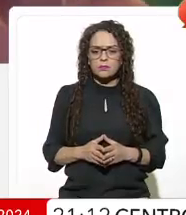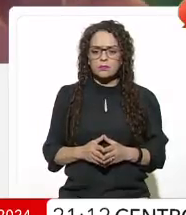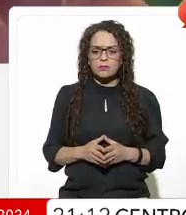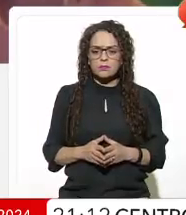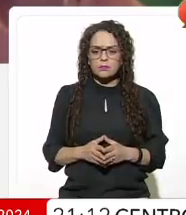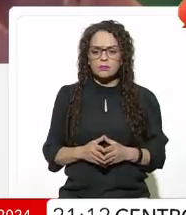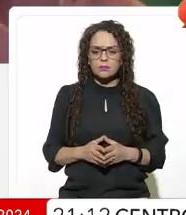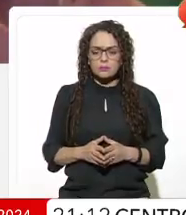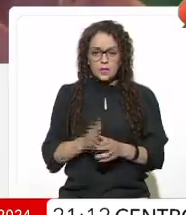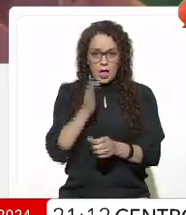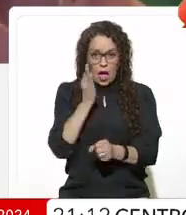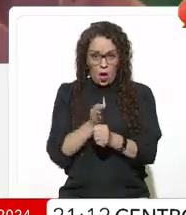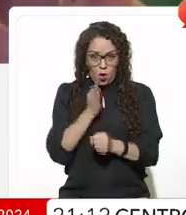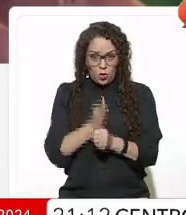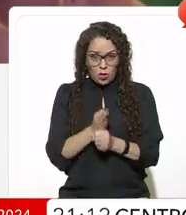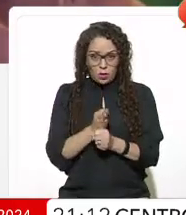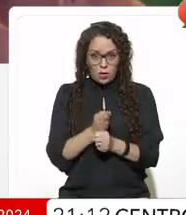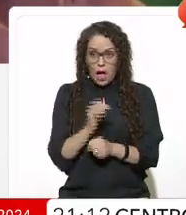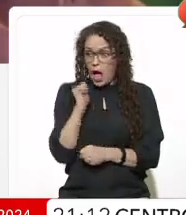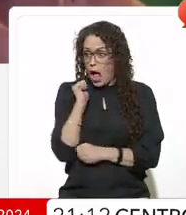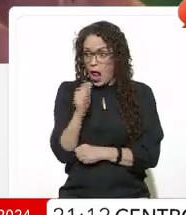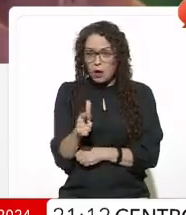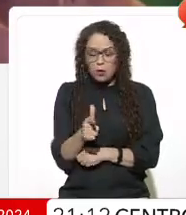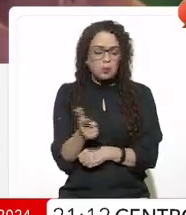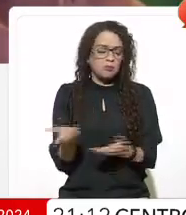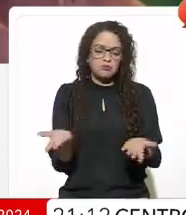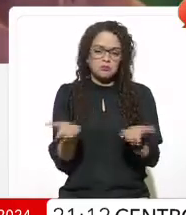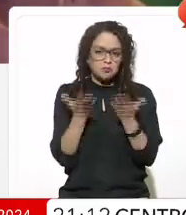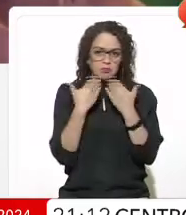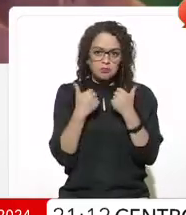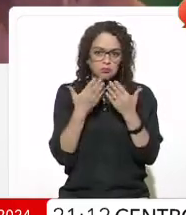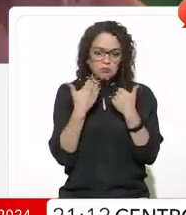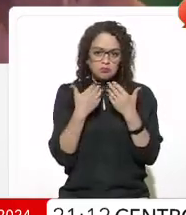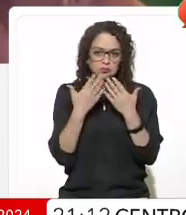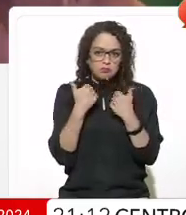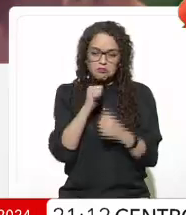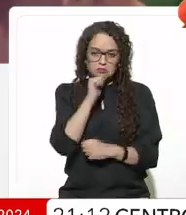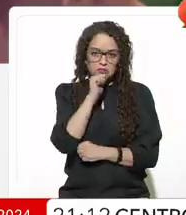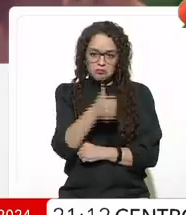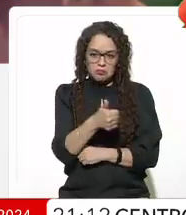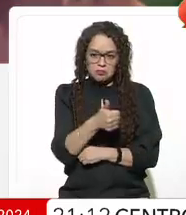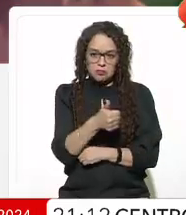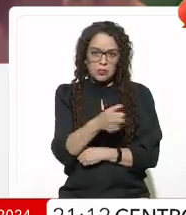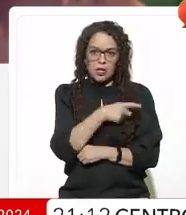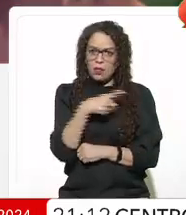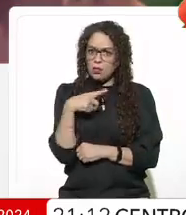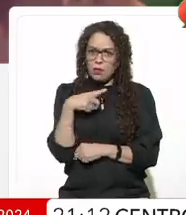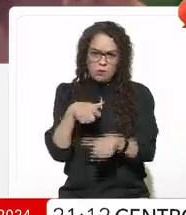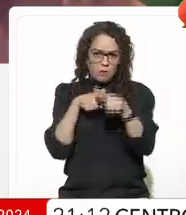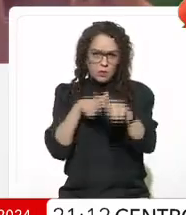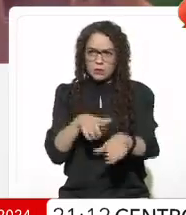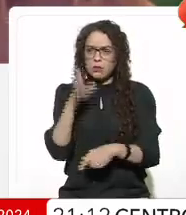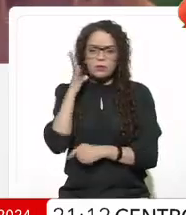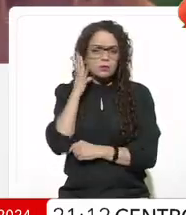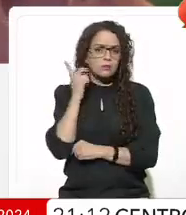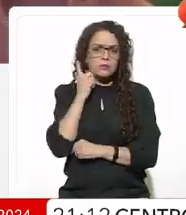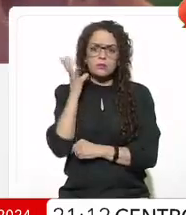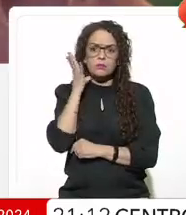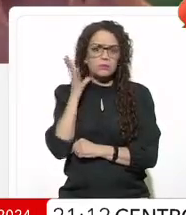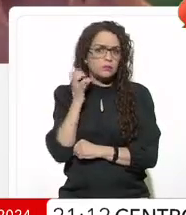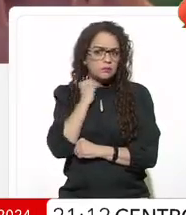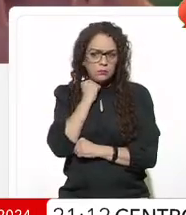Jurídicamente, en este momento no hay una ruta establecida más que el Poder Legislativo continúe con su proceso,